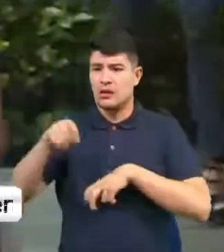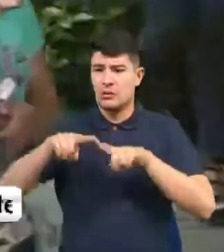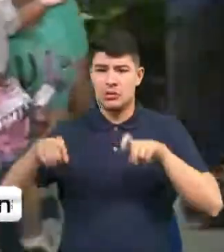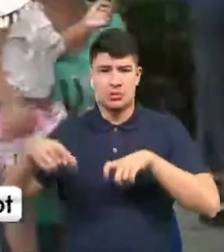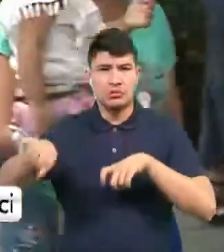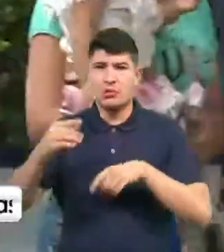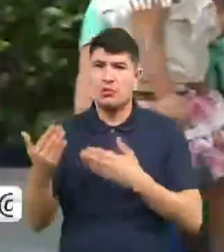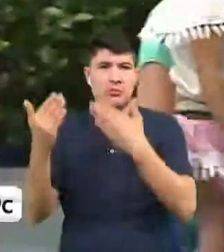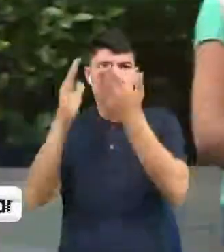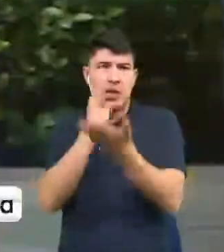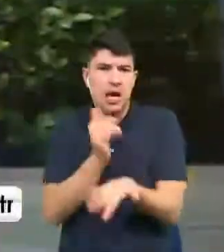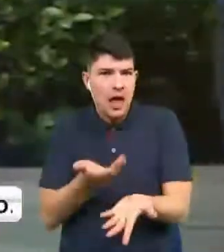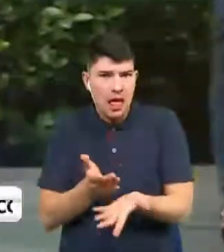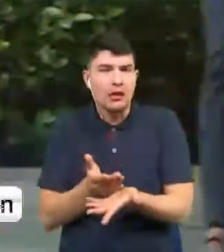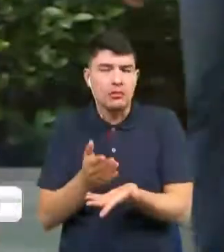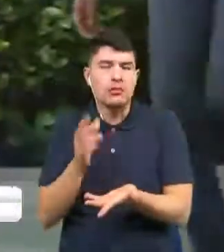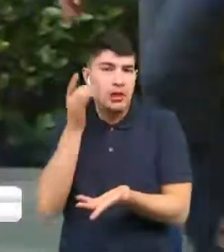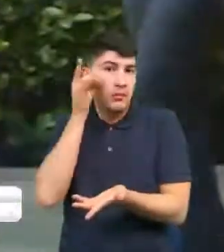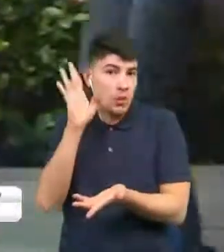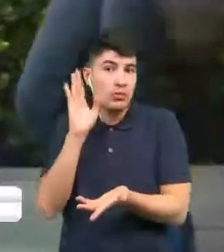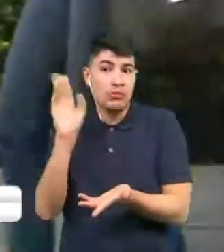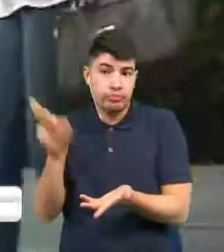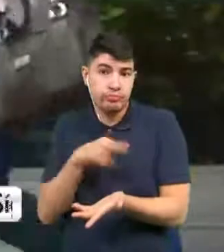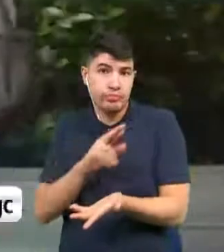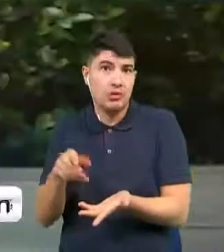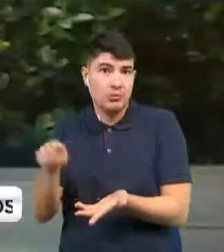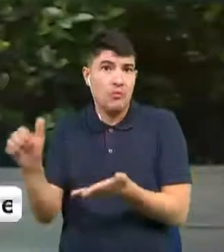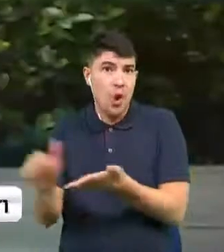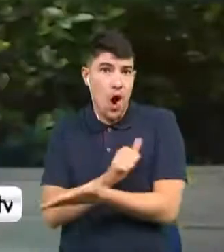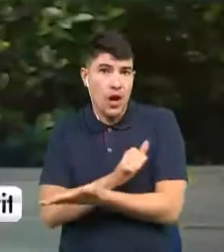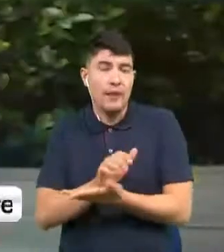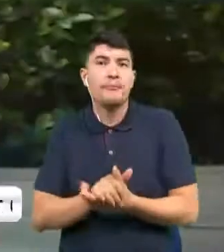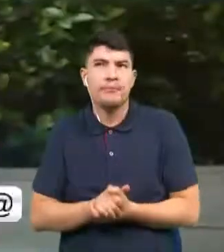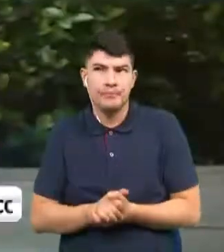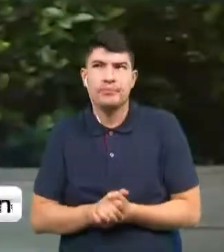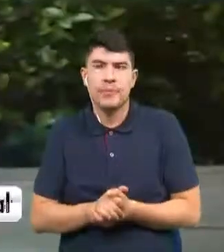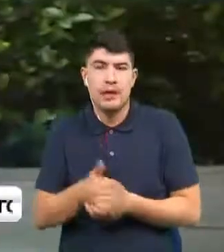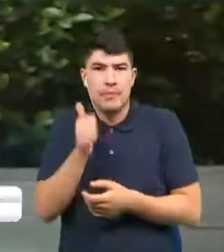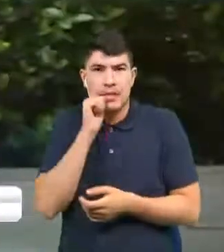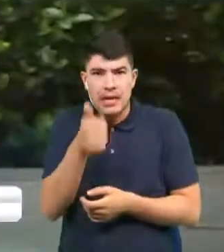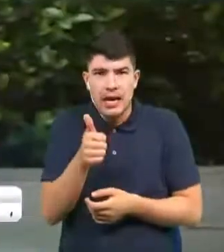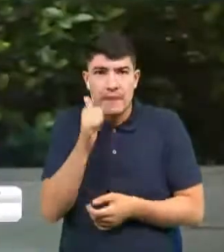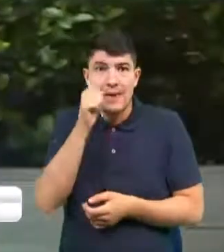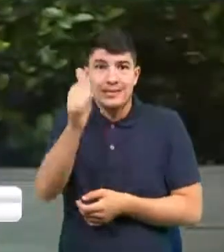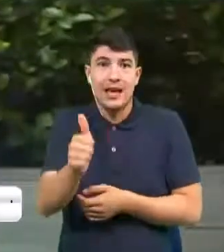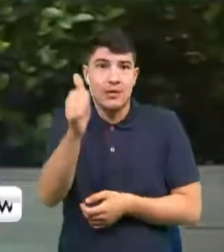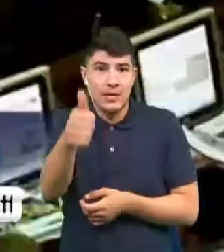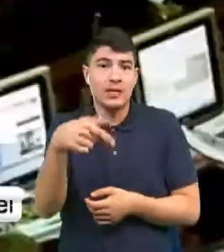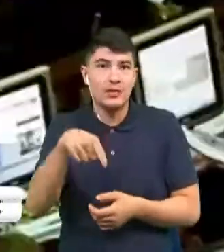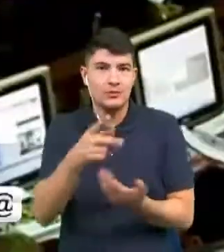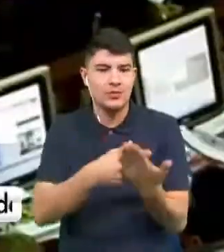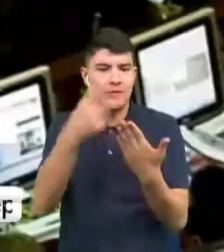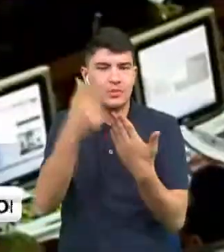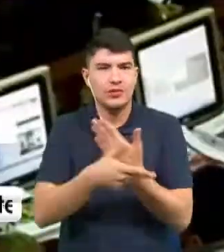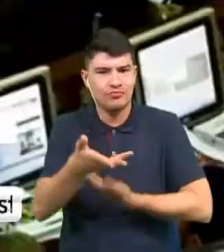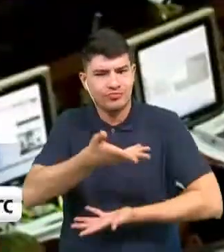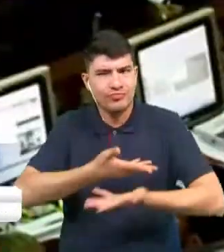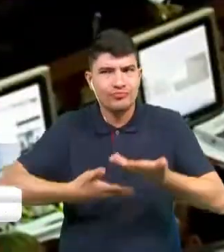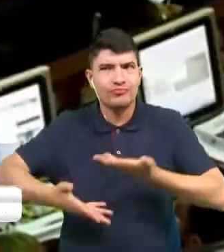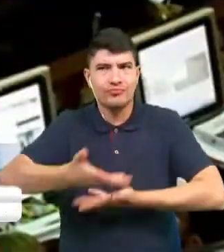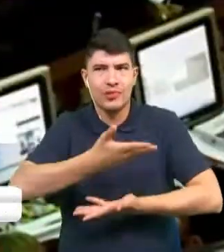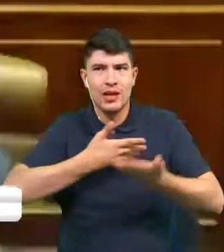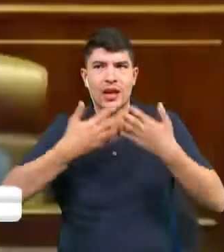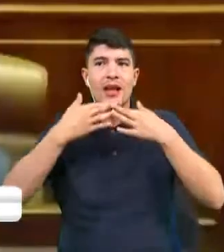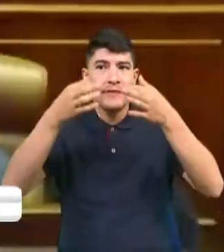todas maneras hay expectativa por lo que recorrerá a partir de mañana, pasado mañana, este proyecto. Definitivamente